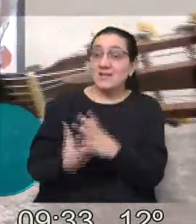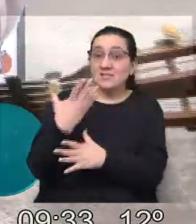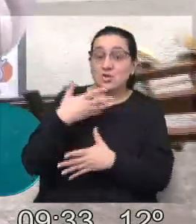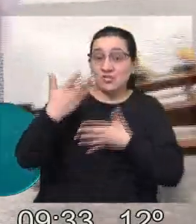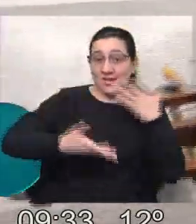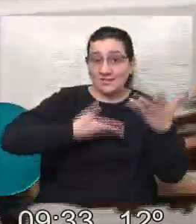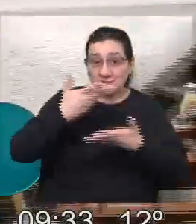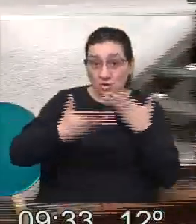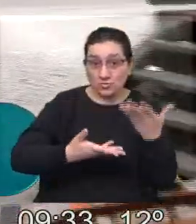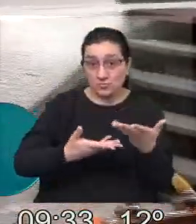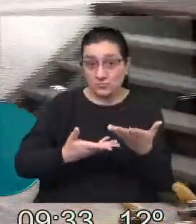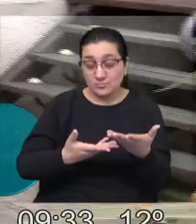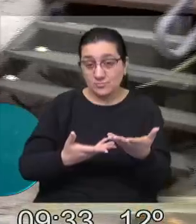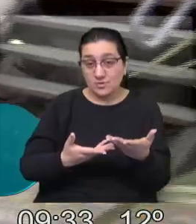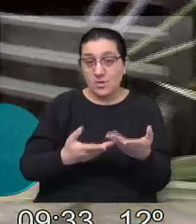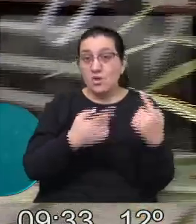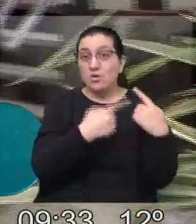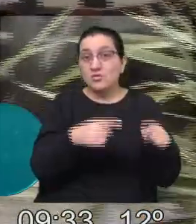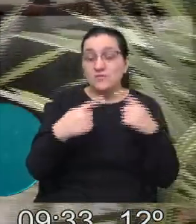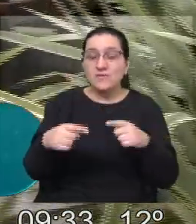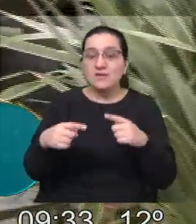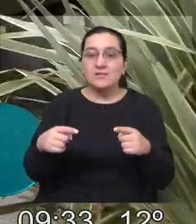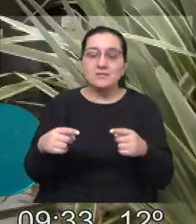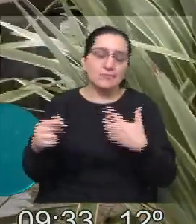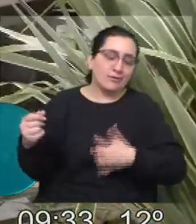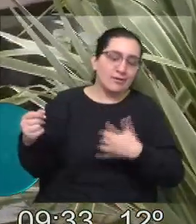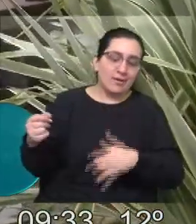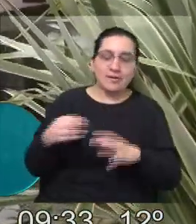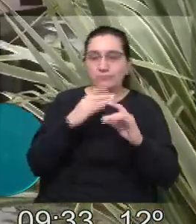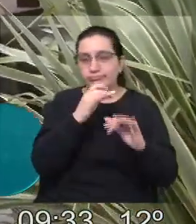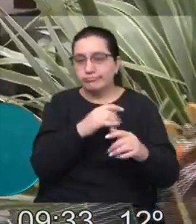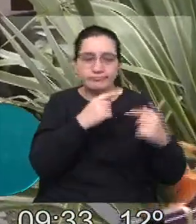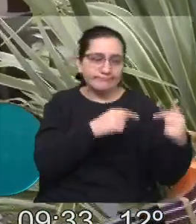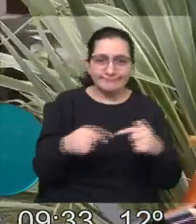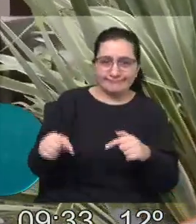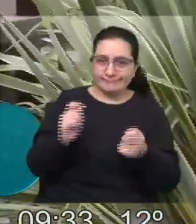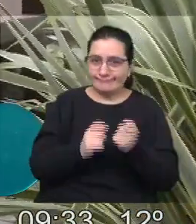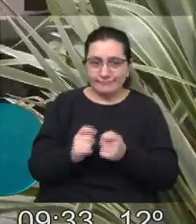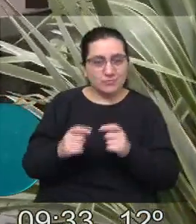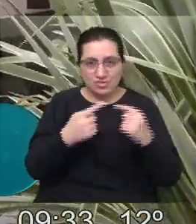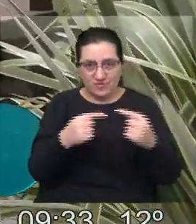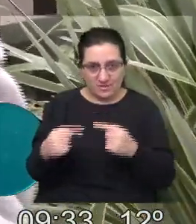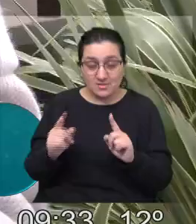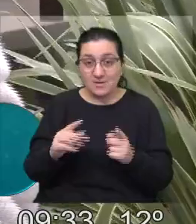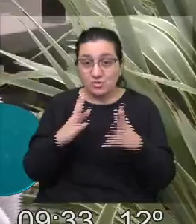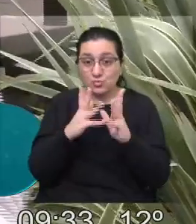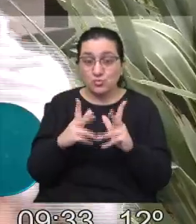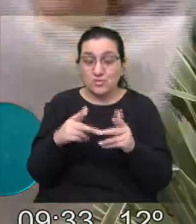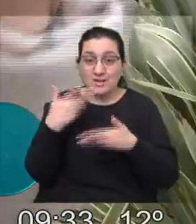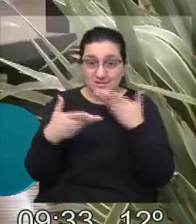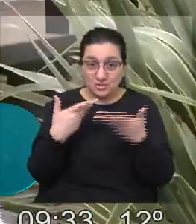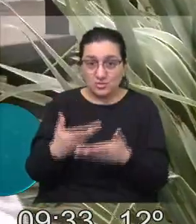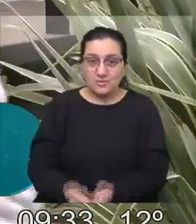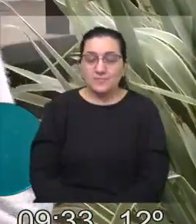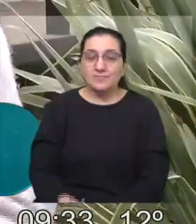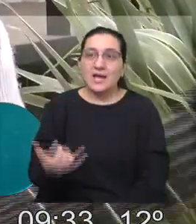canción con los diferentes instrumentos, ¿no? La estructura del tema. Pero yo lo que hago es, bueno, baja